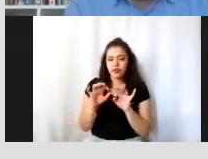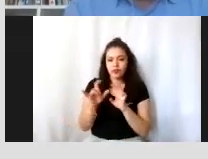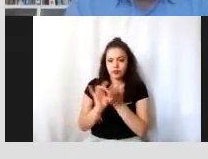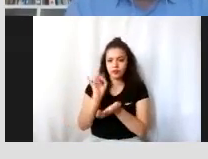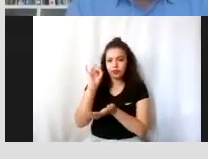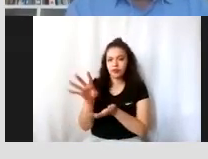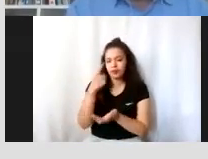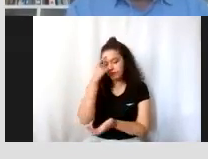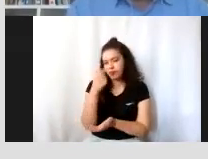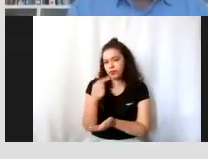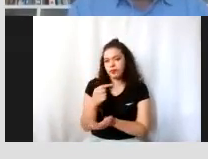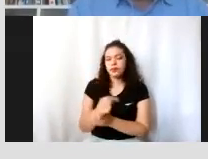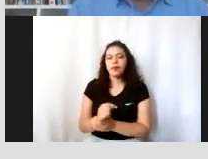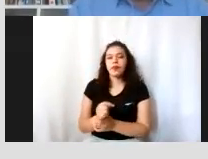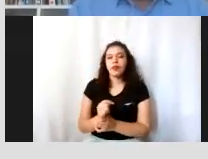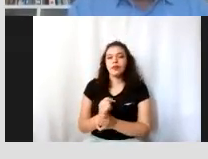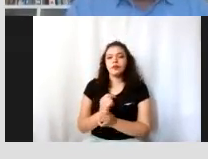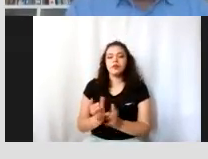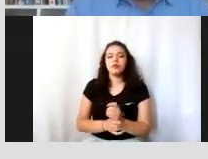para poder...